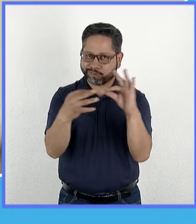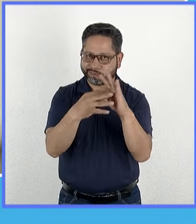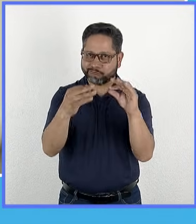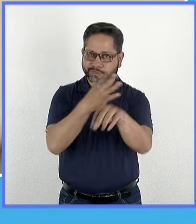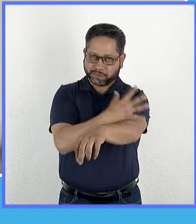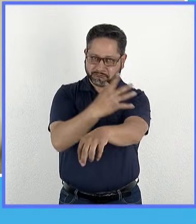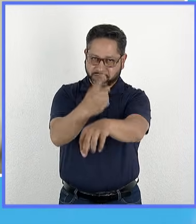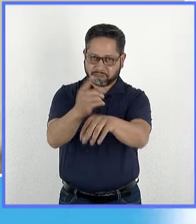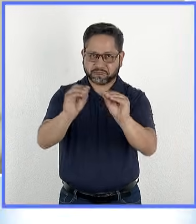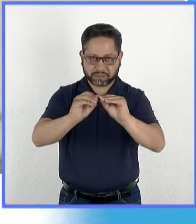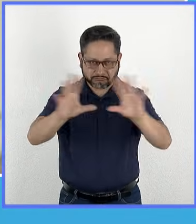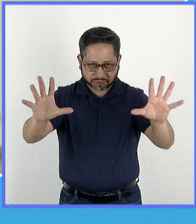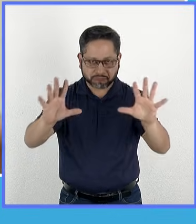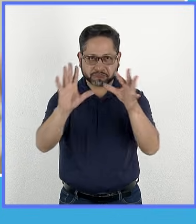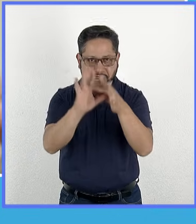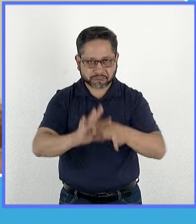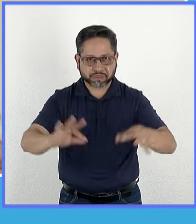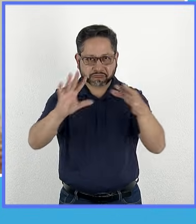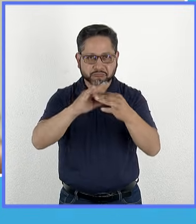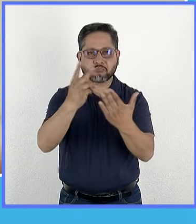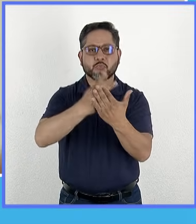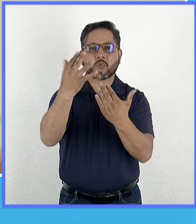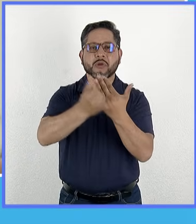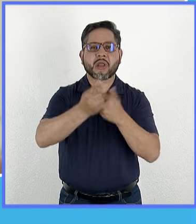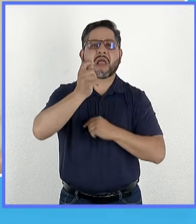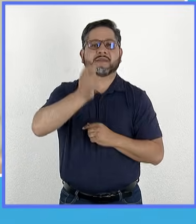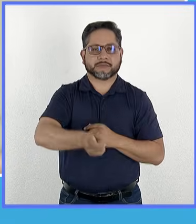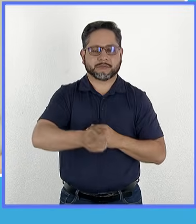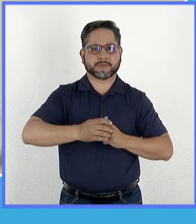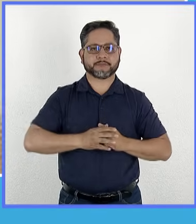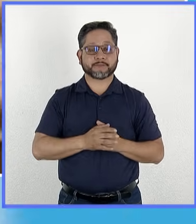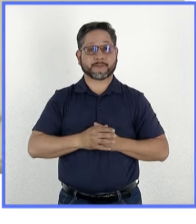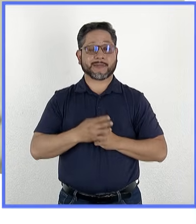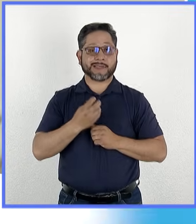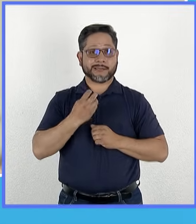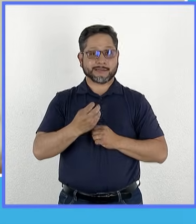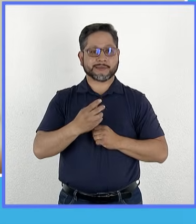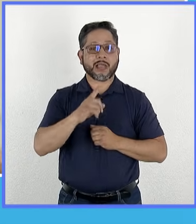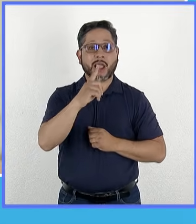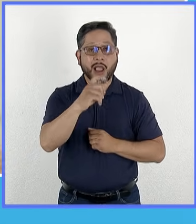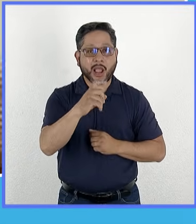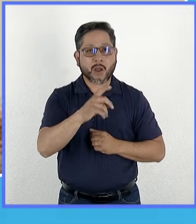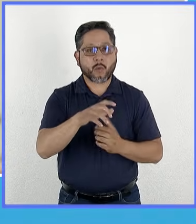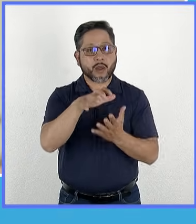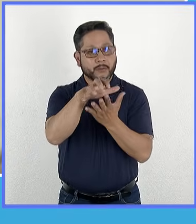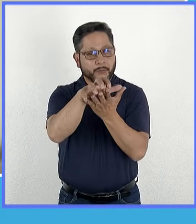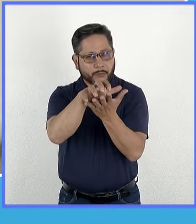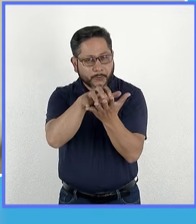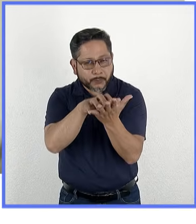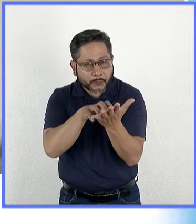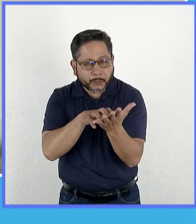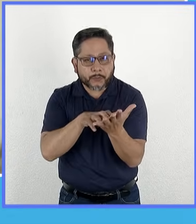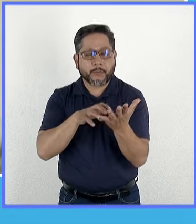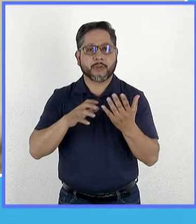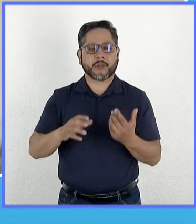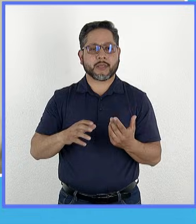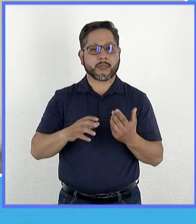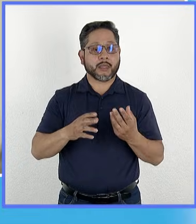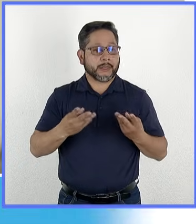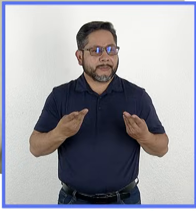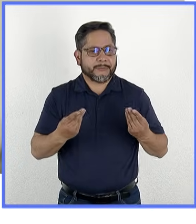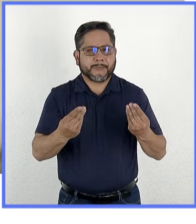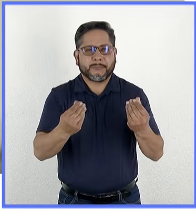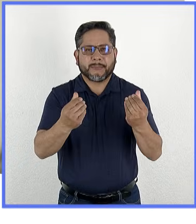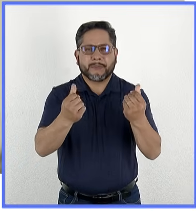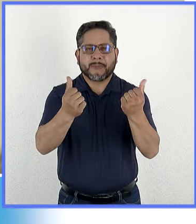espacios son importantes para ello. Entonces, en este modelo de rescatar agua, de desperdiciar menos agua y poderla destinar